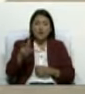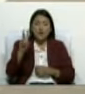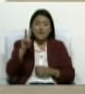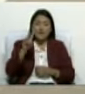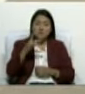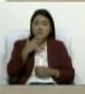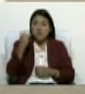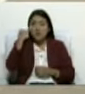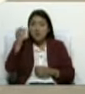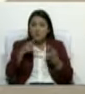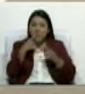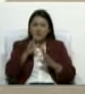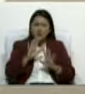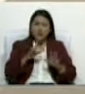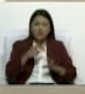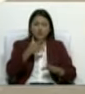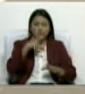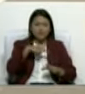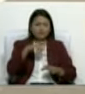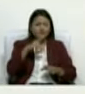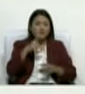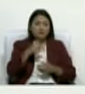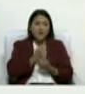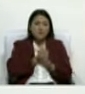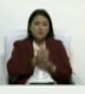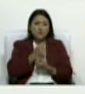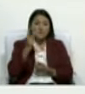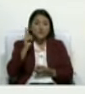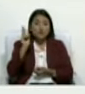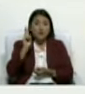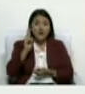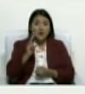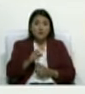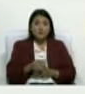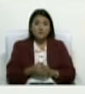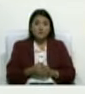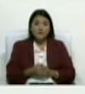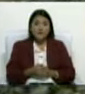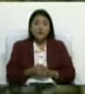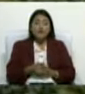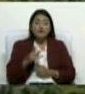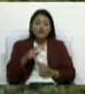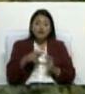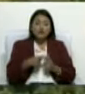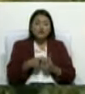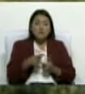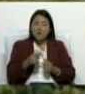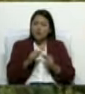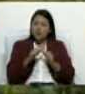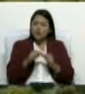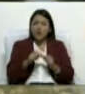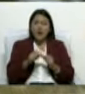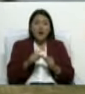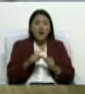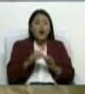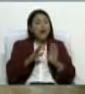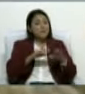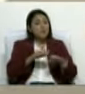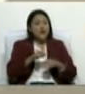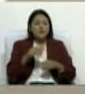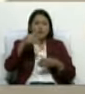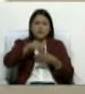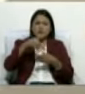ideología política. Si no, nunca vamos a ser un país. Bueno, que sigamos apoyando, que salgamos, que si es algo